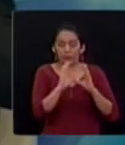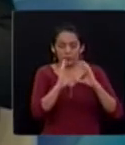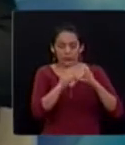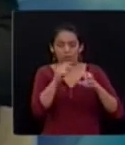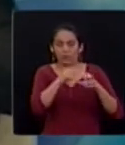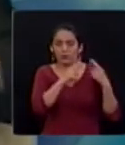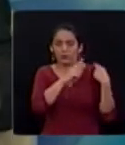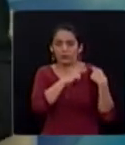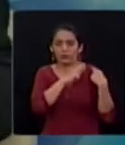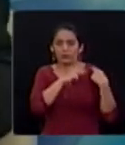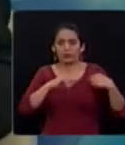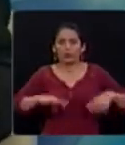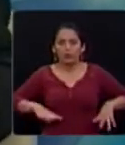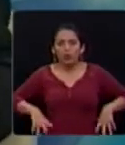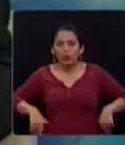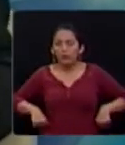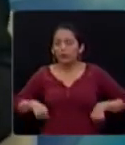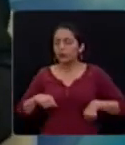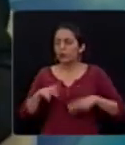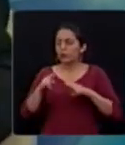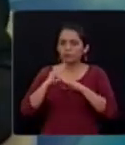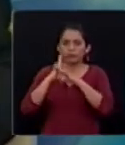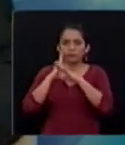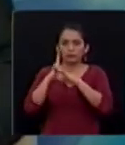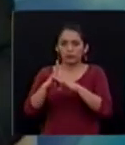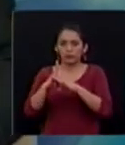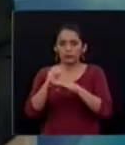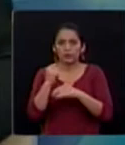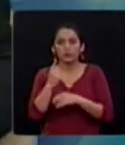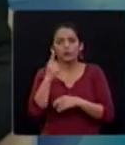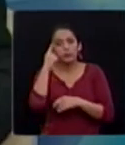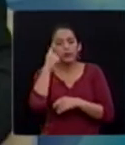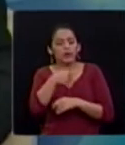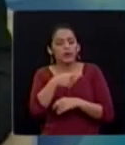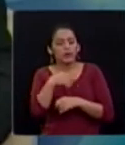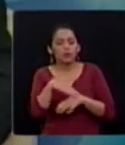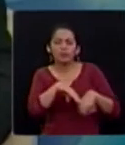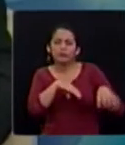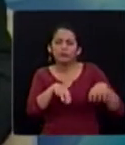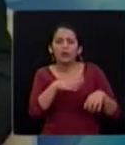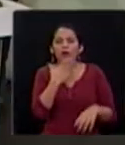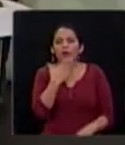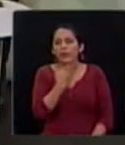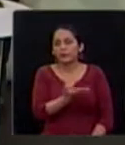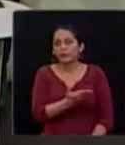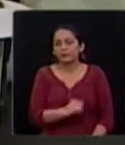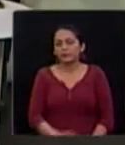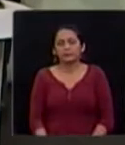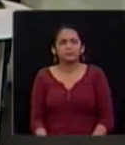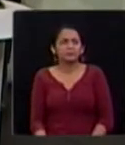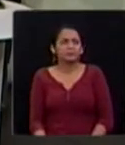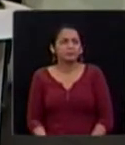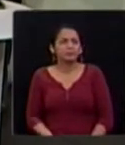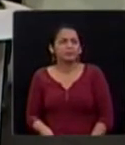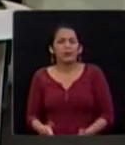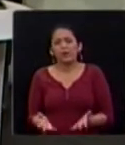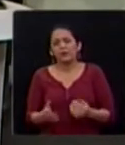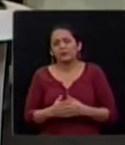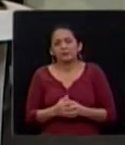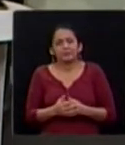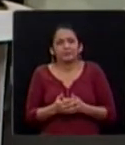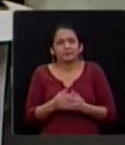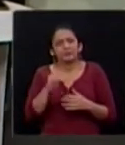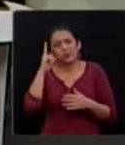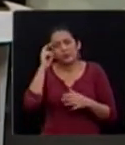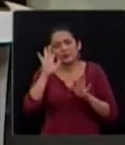y el trabajo que pueda realizar este frente a propósito de la lucha contra la corrupción? Mire, yo creo que es positivo y claro que el presidente